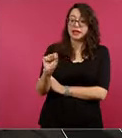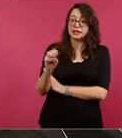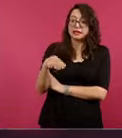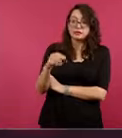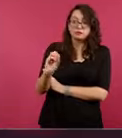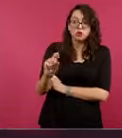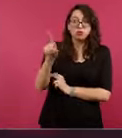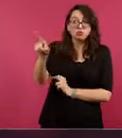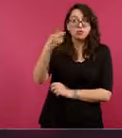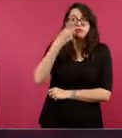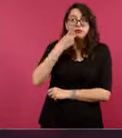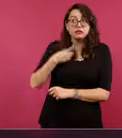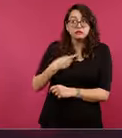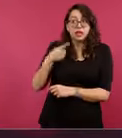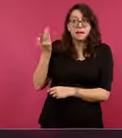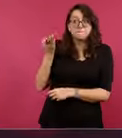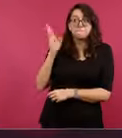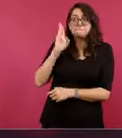ayudar a los de arriba